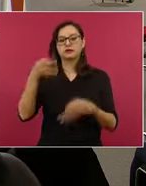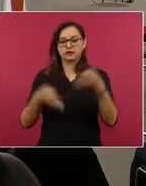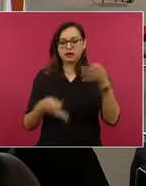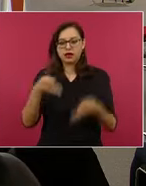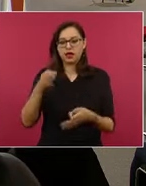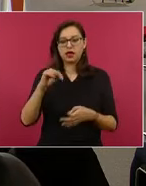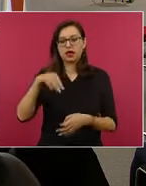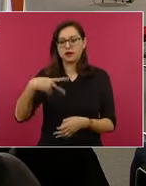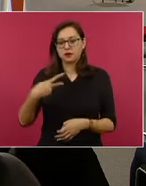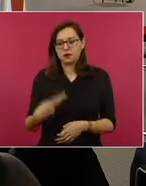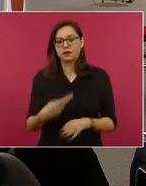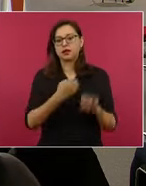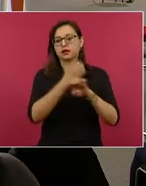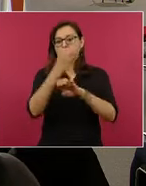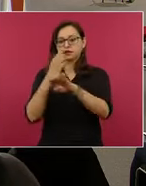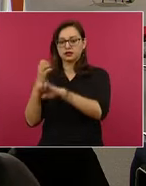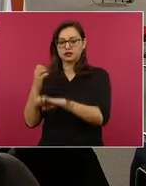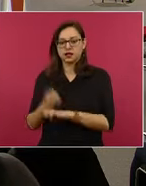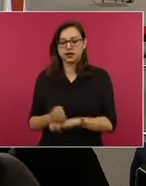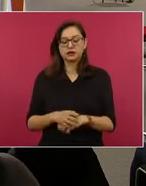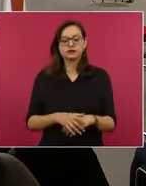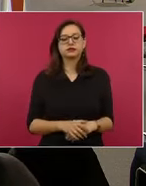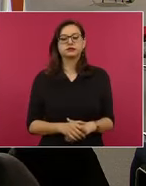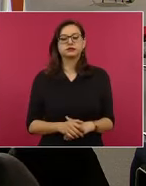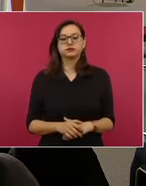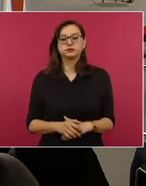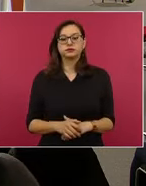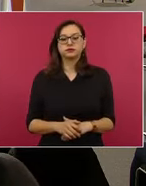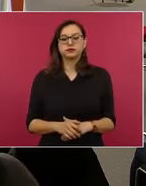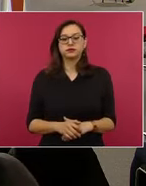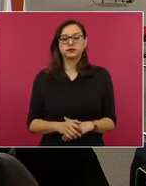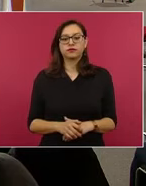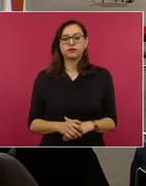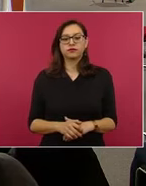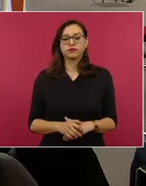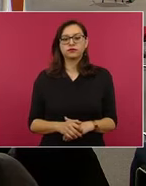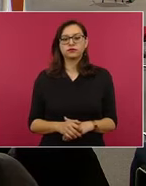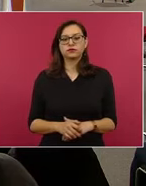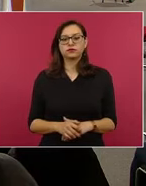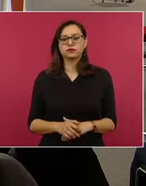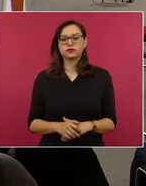gracias. Pasó lo de compañero